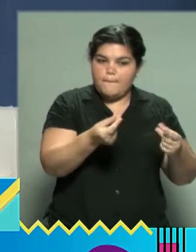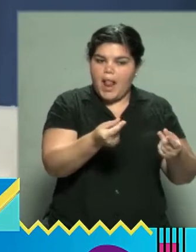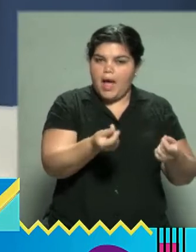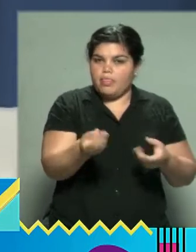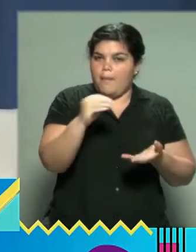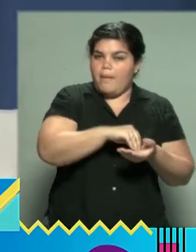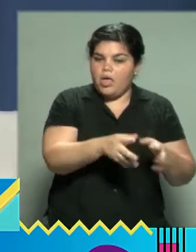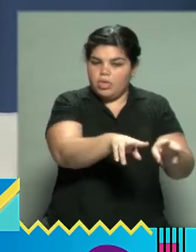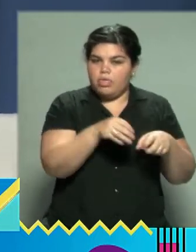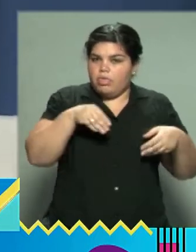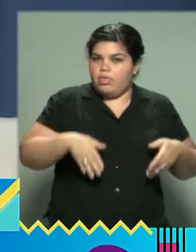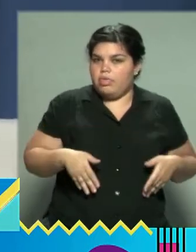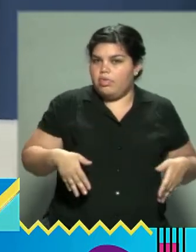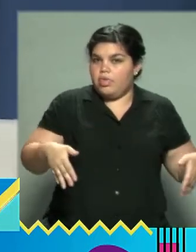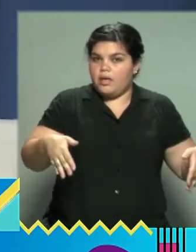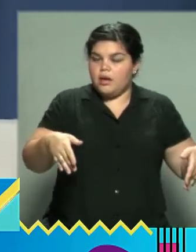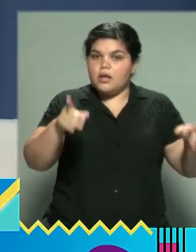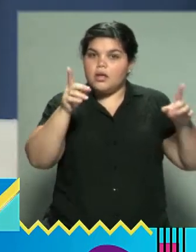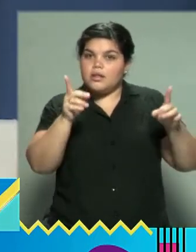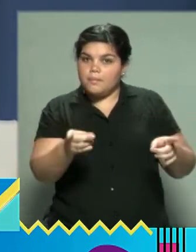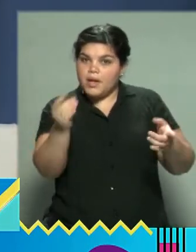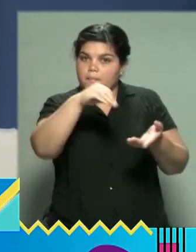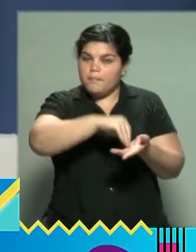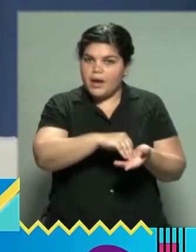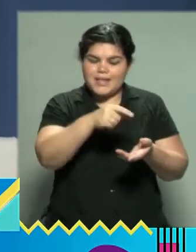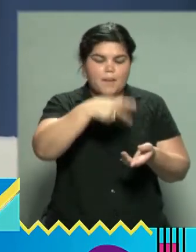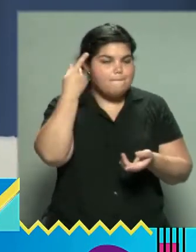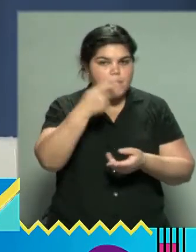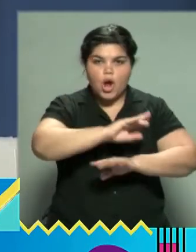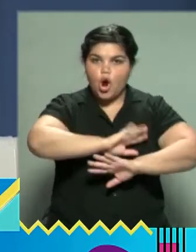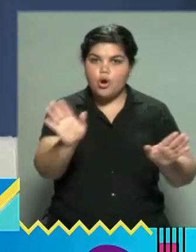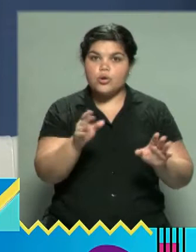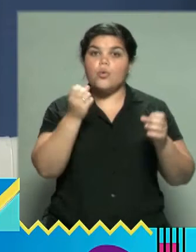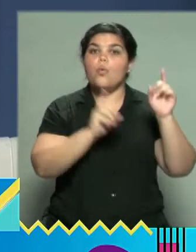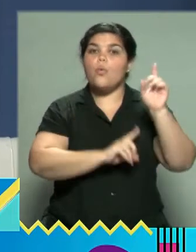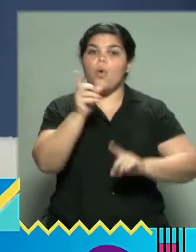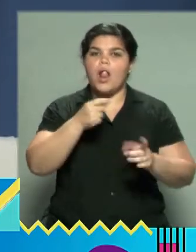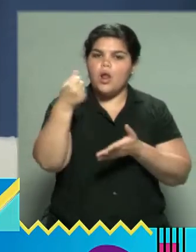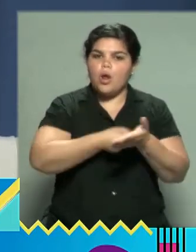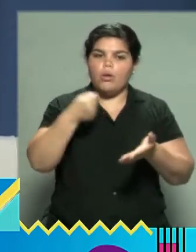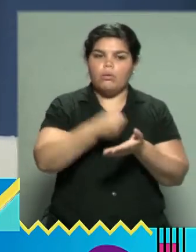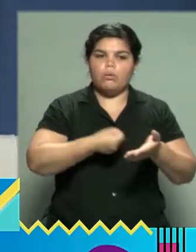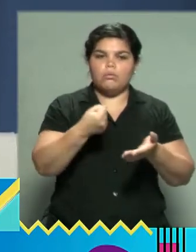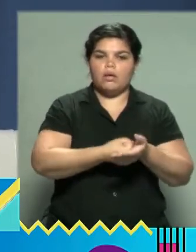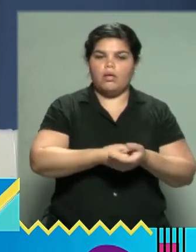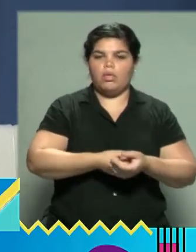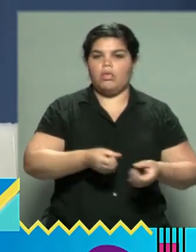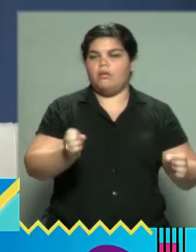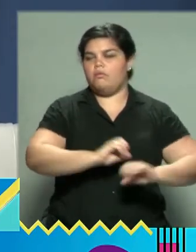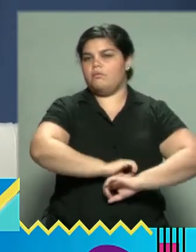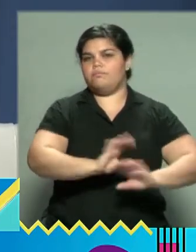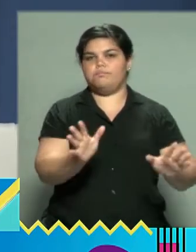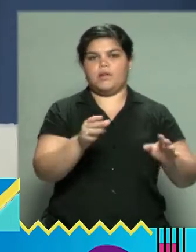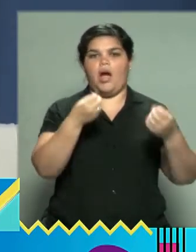de más, ¿me entendés? Sino que también es corrupción y es la peor de las corrupciones entregar la lucha. Eso es lo peor que puedes hacer como dirigente, y ese sí es el dirigente